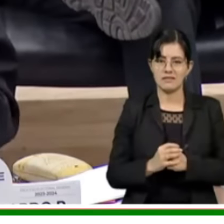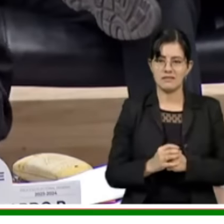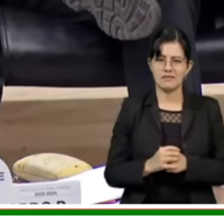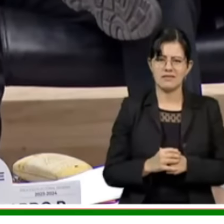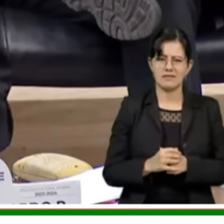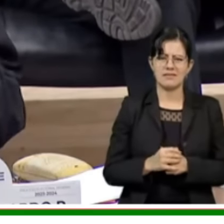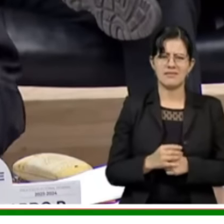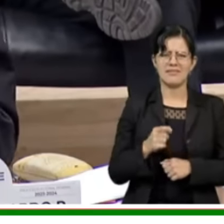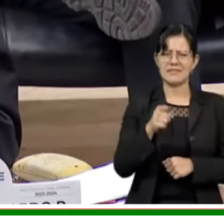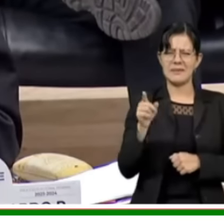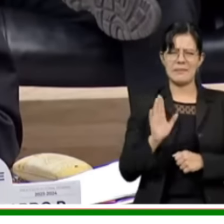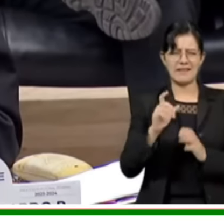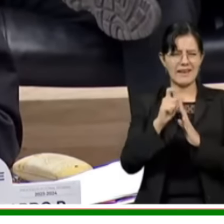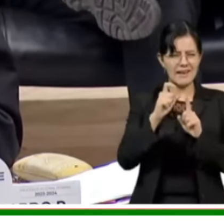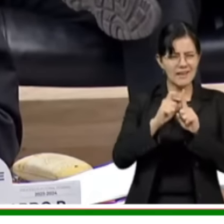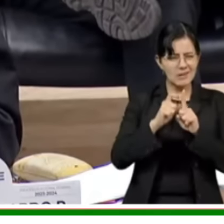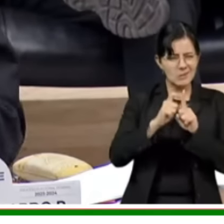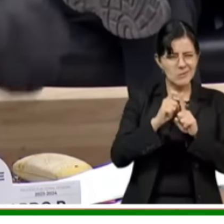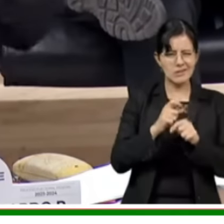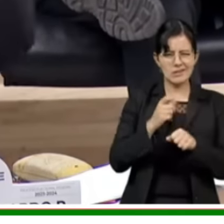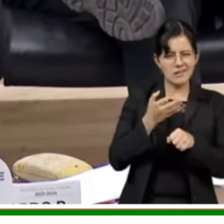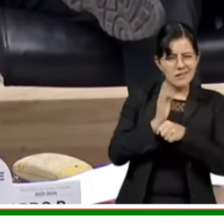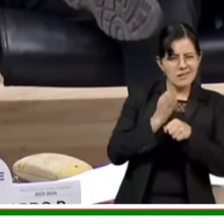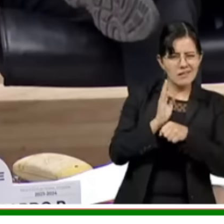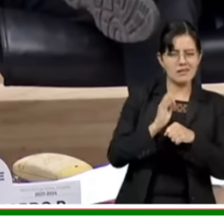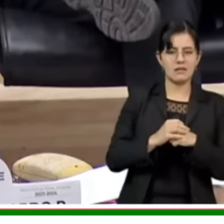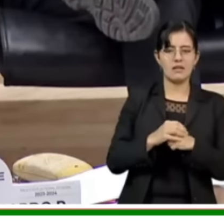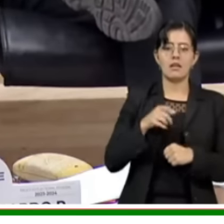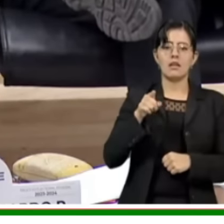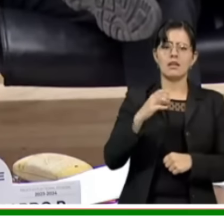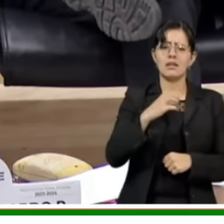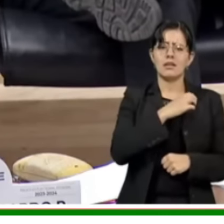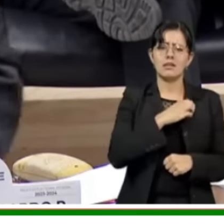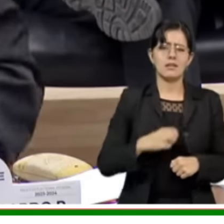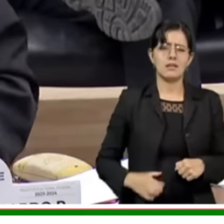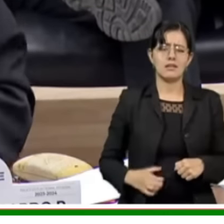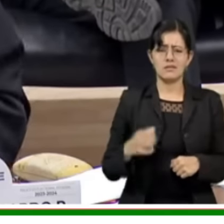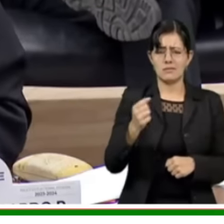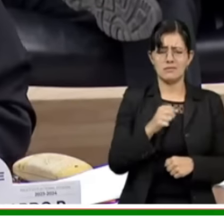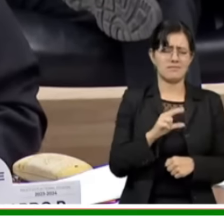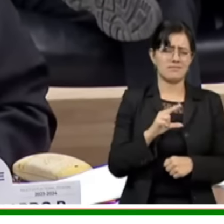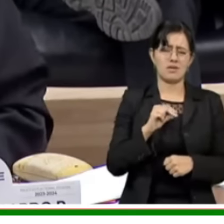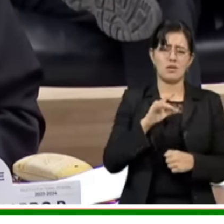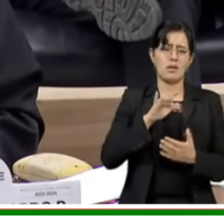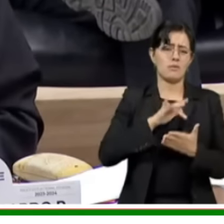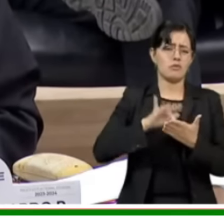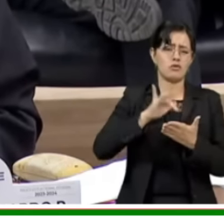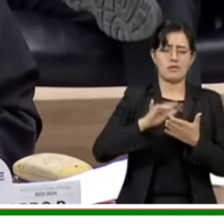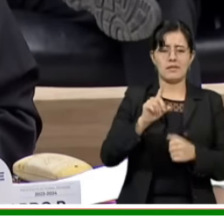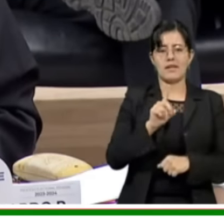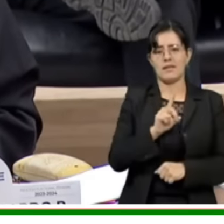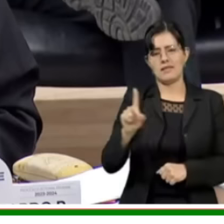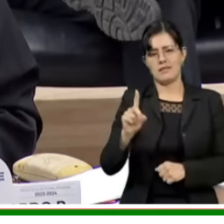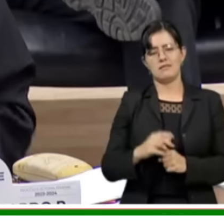son una parodia es que ni candidato llevan es que están apoyando a la